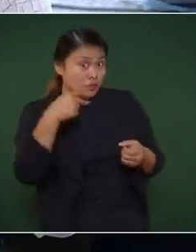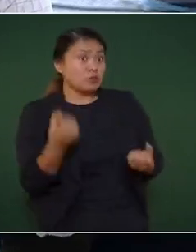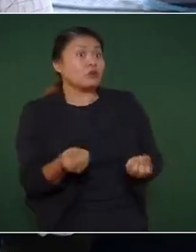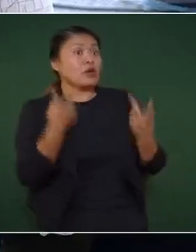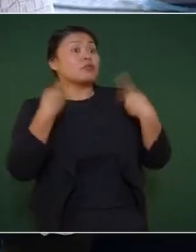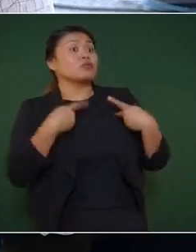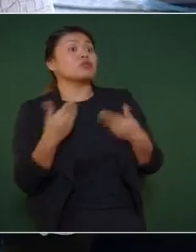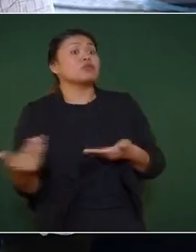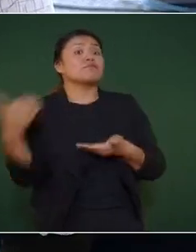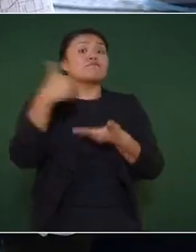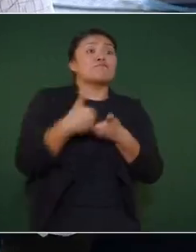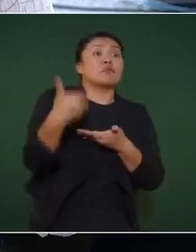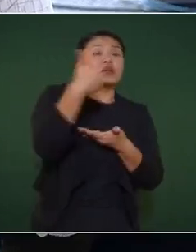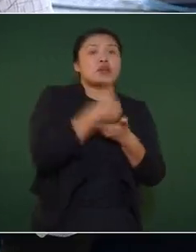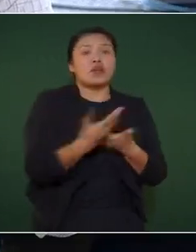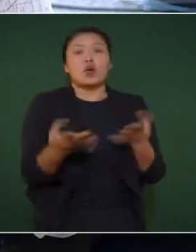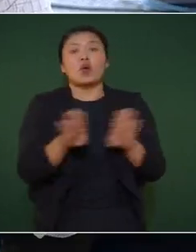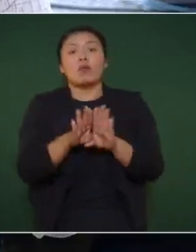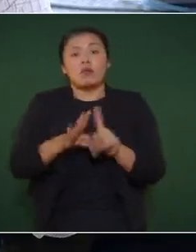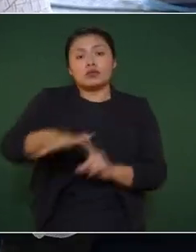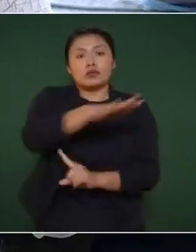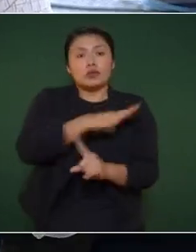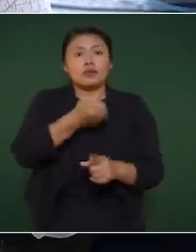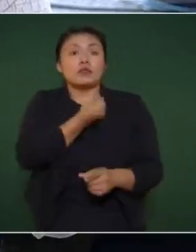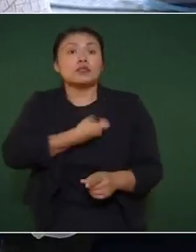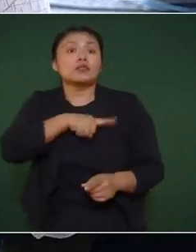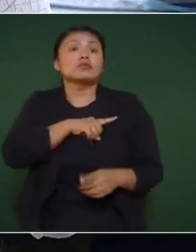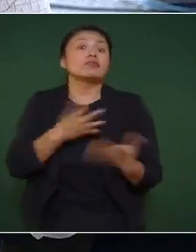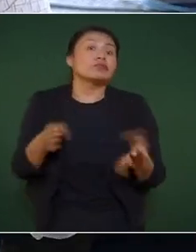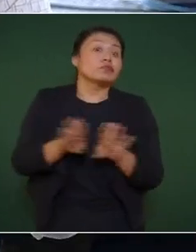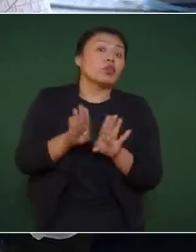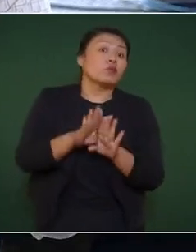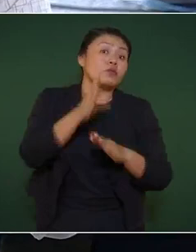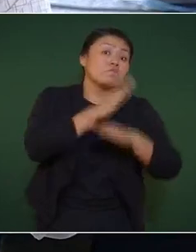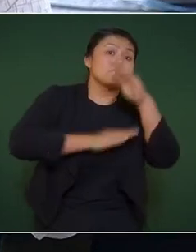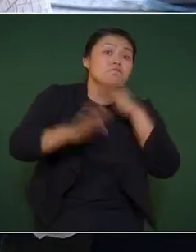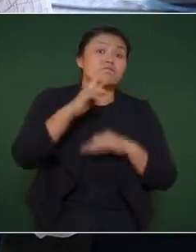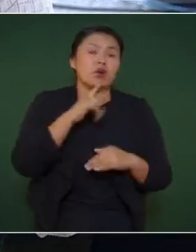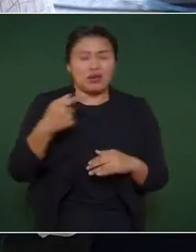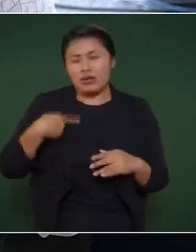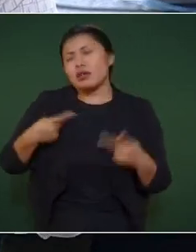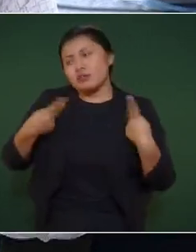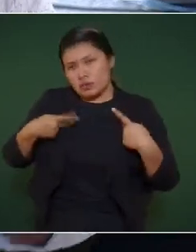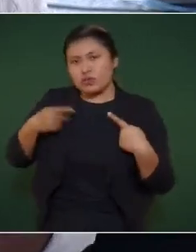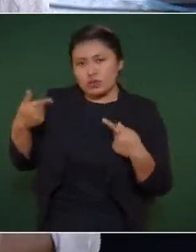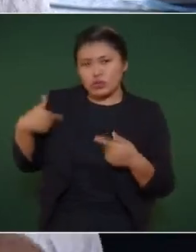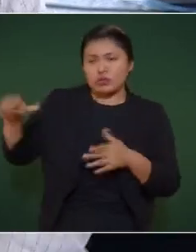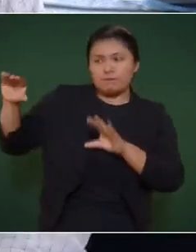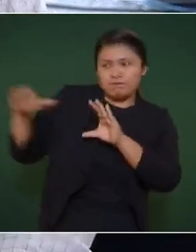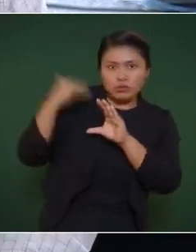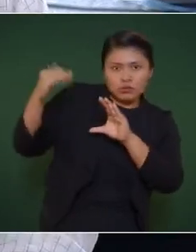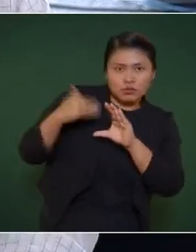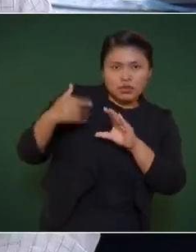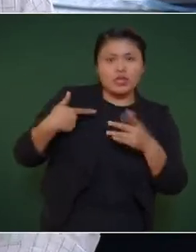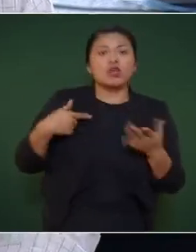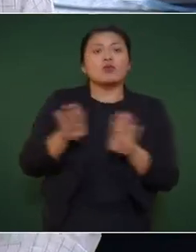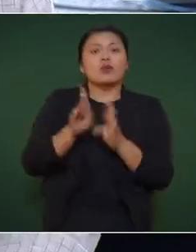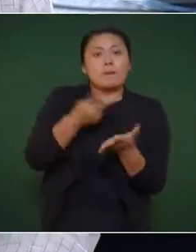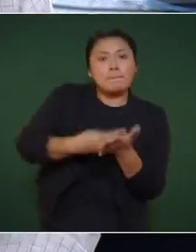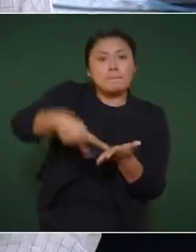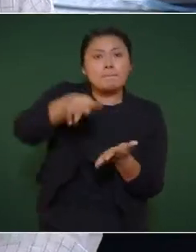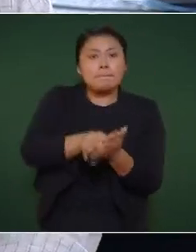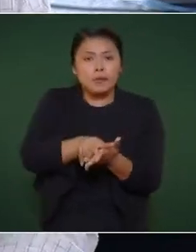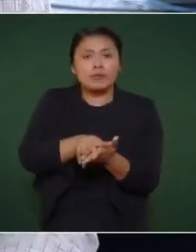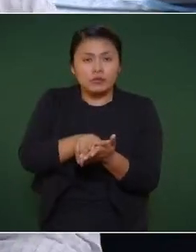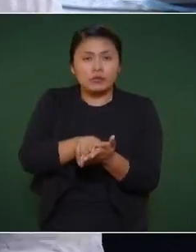a mejorar la infraestructura de salud? Y algo, una petición que también nos hicieron llegar nuestros lectores sobre la basificación de los